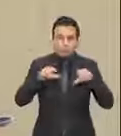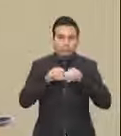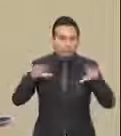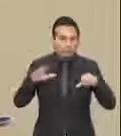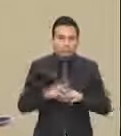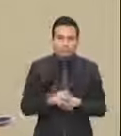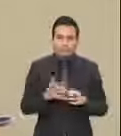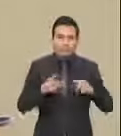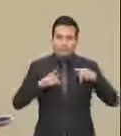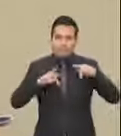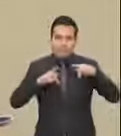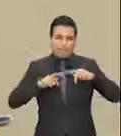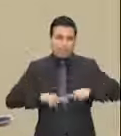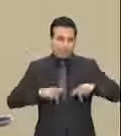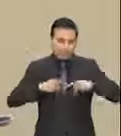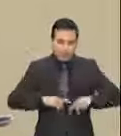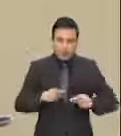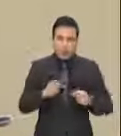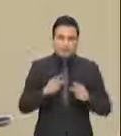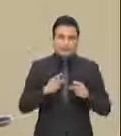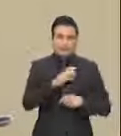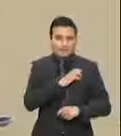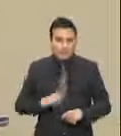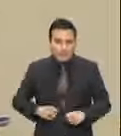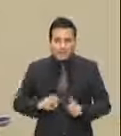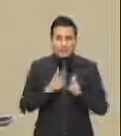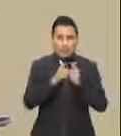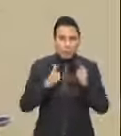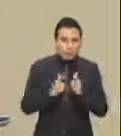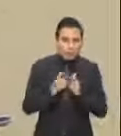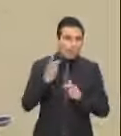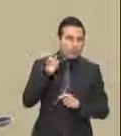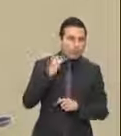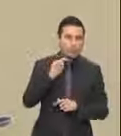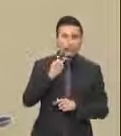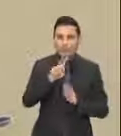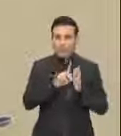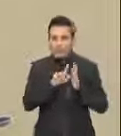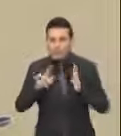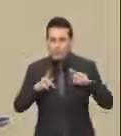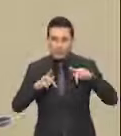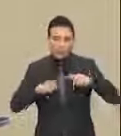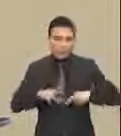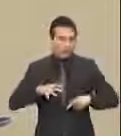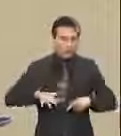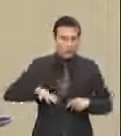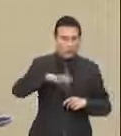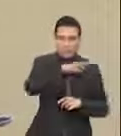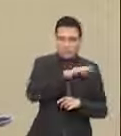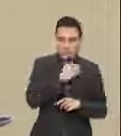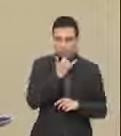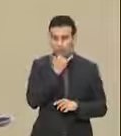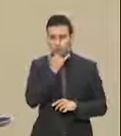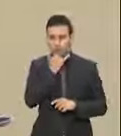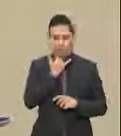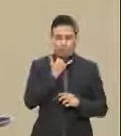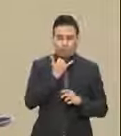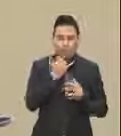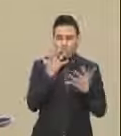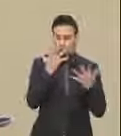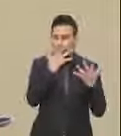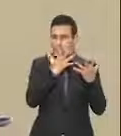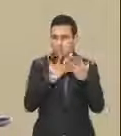tipo por parte de los partidos candidatos medios de comunicación a la ciudadanía en medio de una de la gante